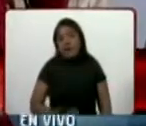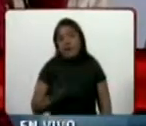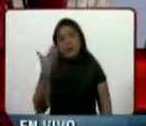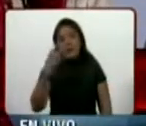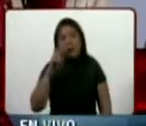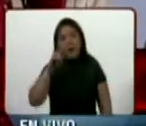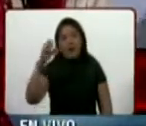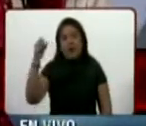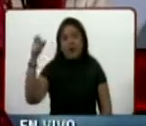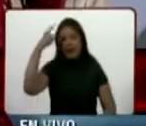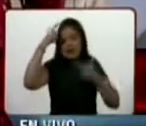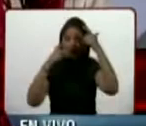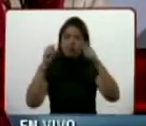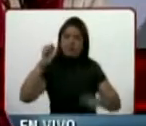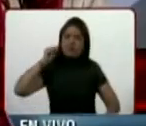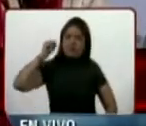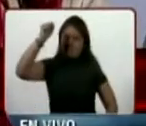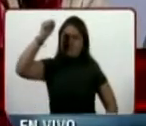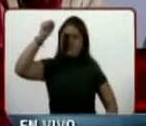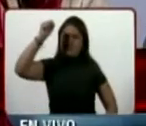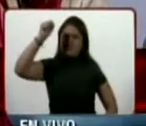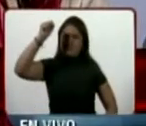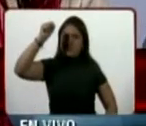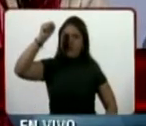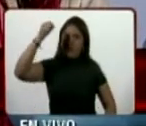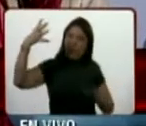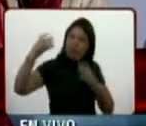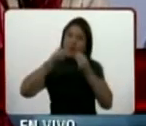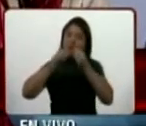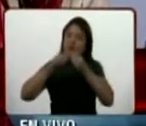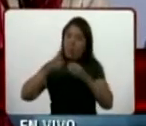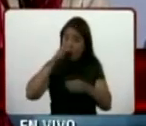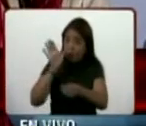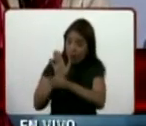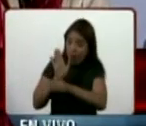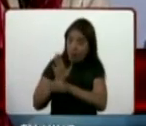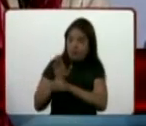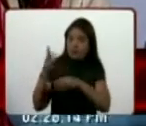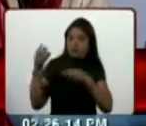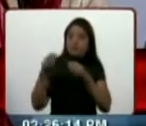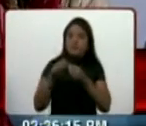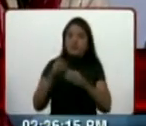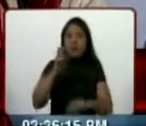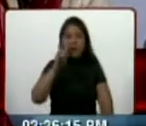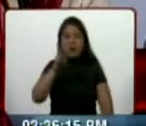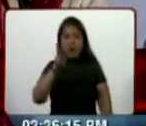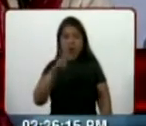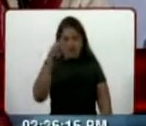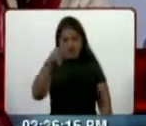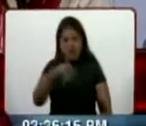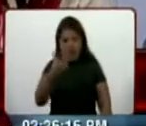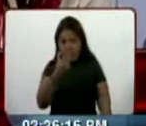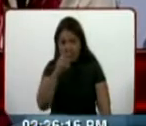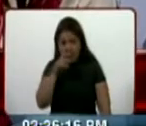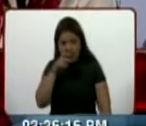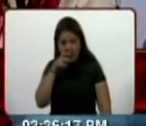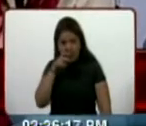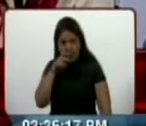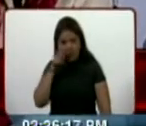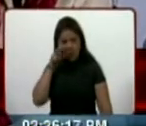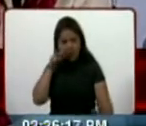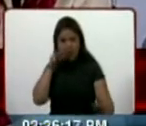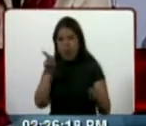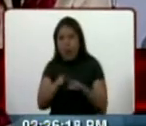bajando con sus escoltas así. Con su mirada de águila que siempre tenía, cuando él lo miraba a uno era como un